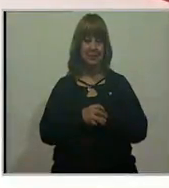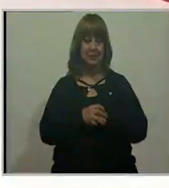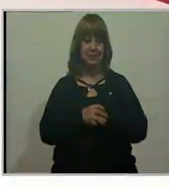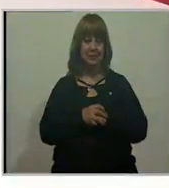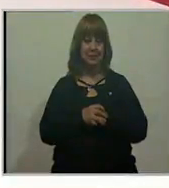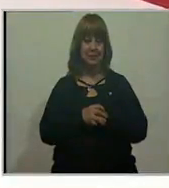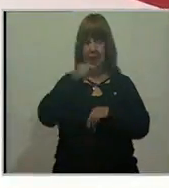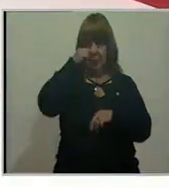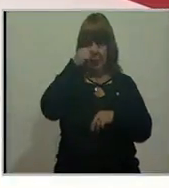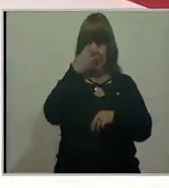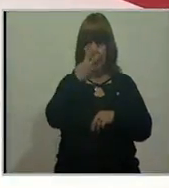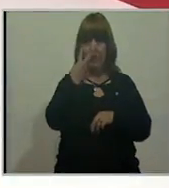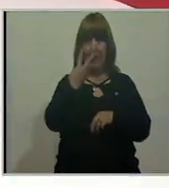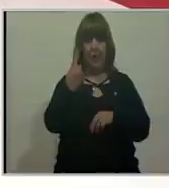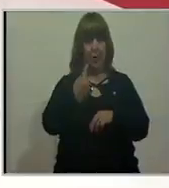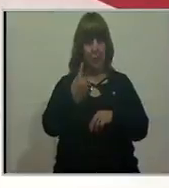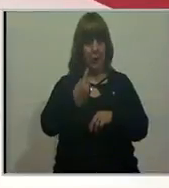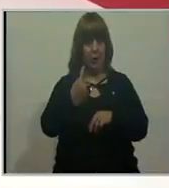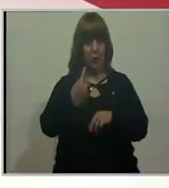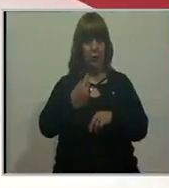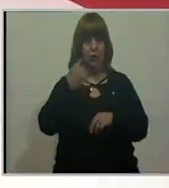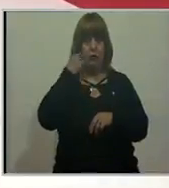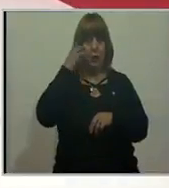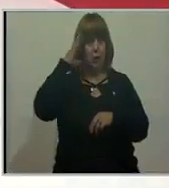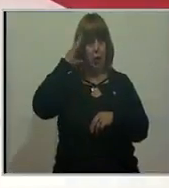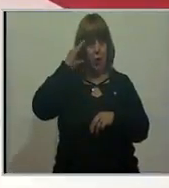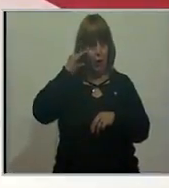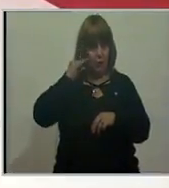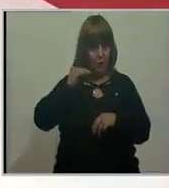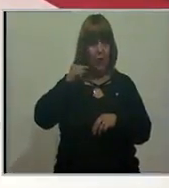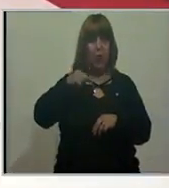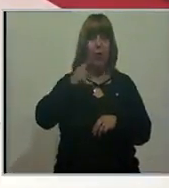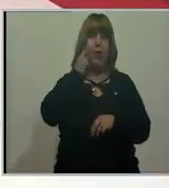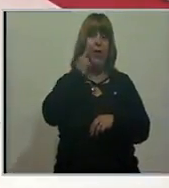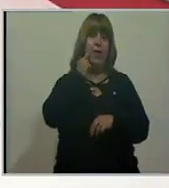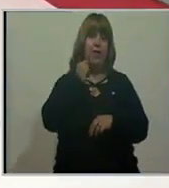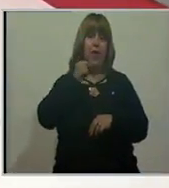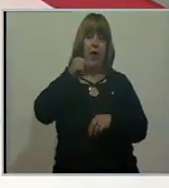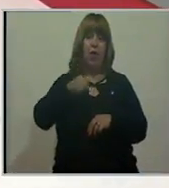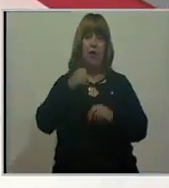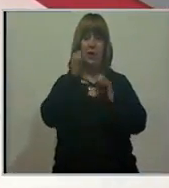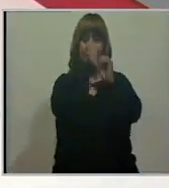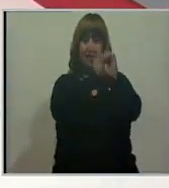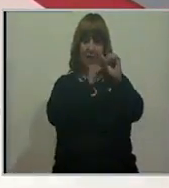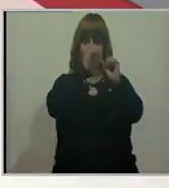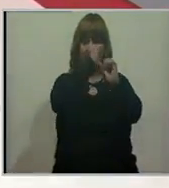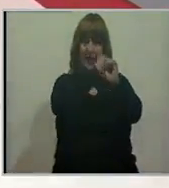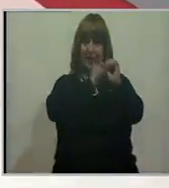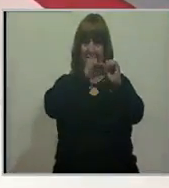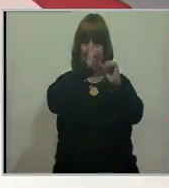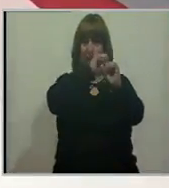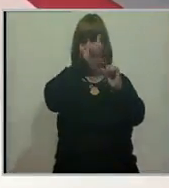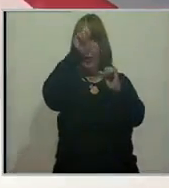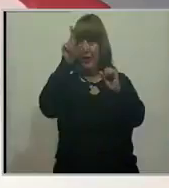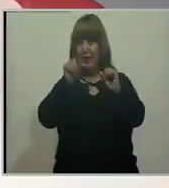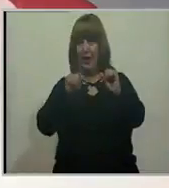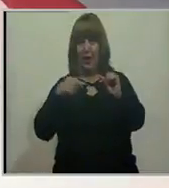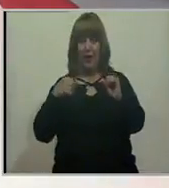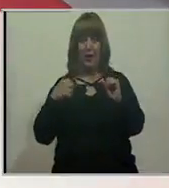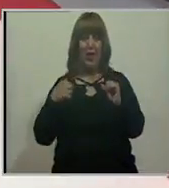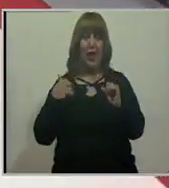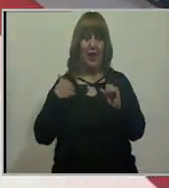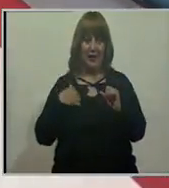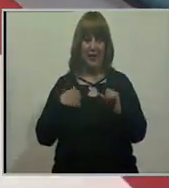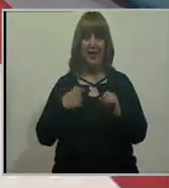De la mañana, 42 minutos, chicos. Nos hemos olvidado que hoy es el Día del Ingeniero en la República Argentina. Ah, y un beso enorme. Un saludo Fernandito a todos